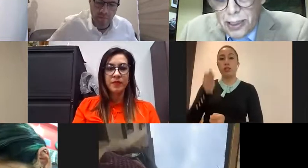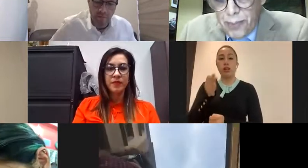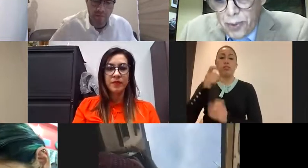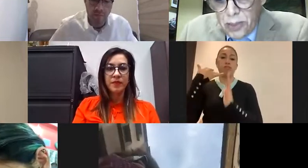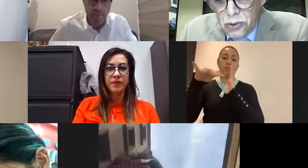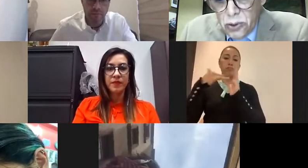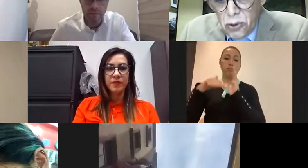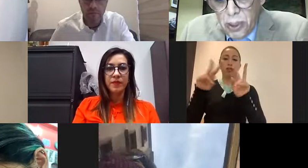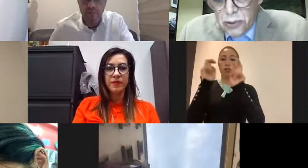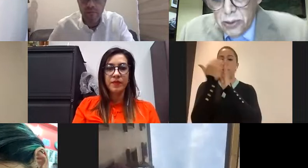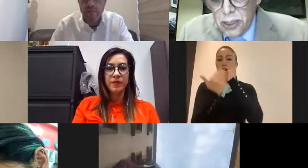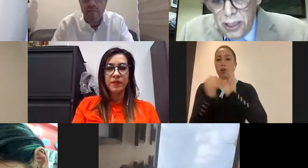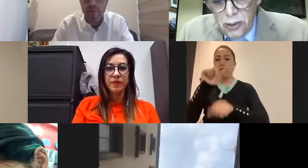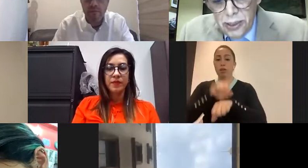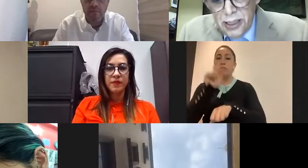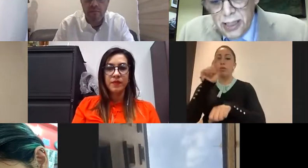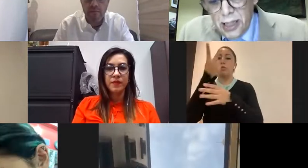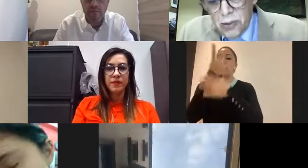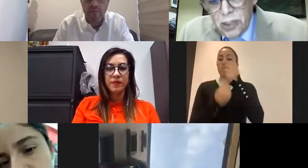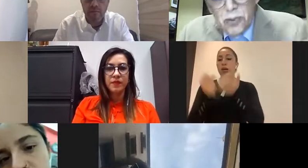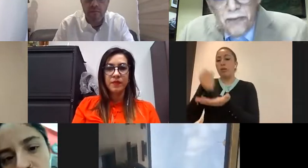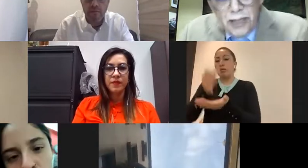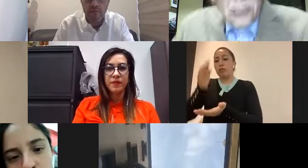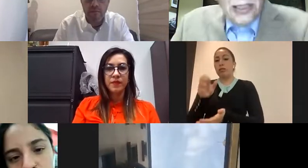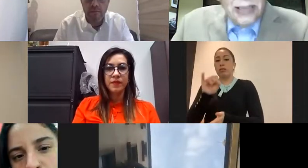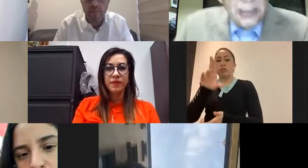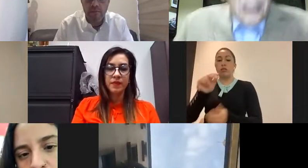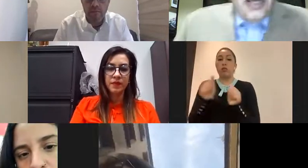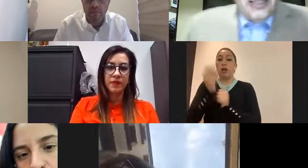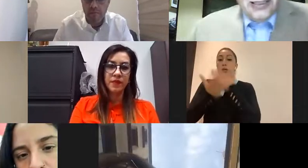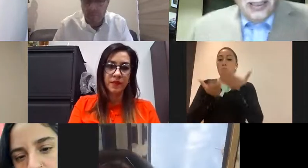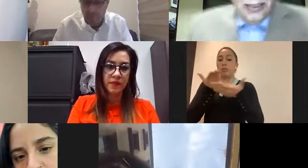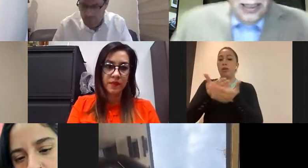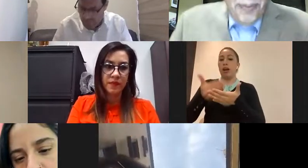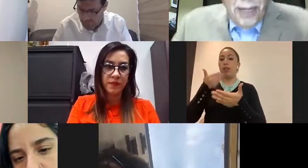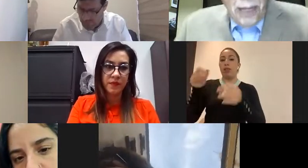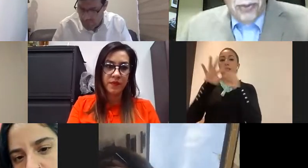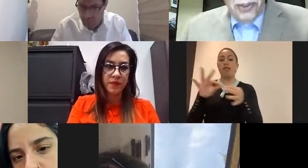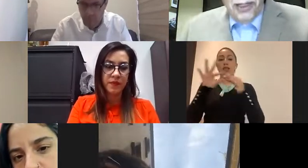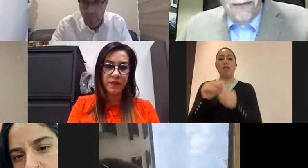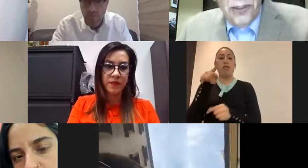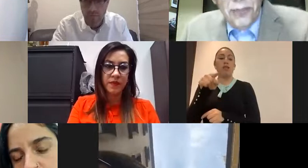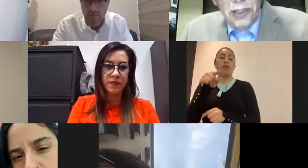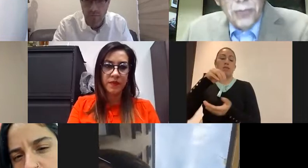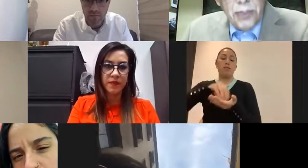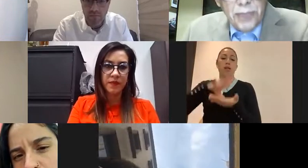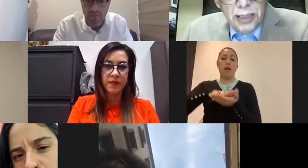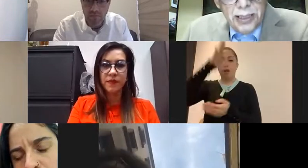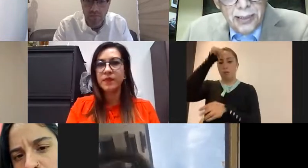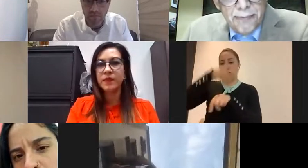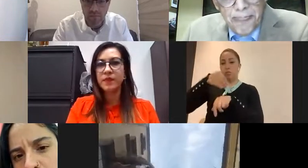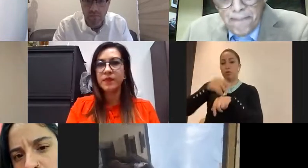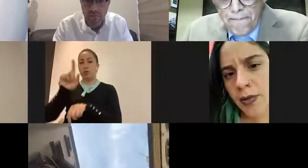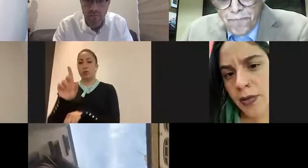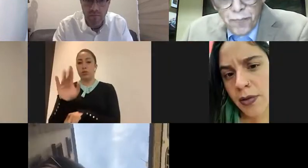lectura y aprobar en un solo acto el orden del día con las modificaciones ya señaladas del primer acuerdo que refirió el diputado